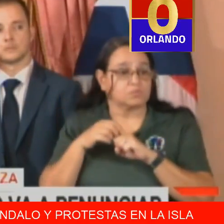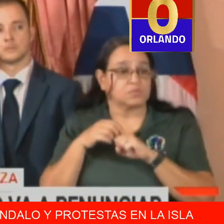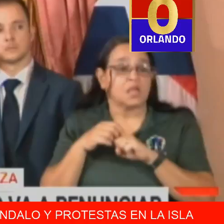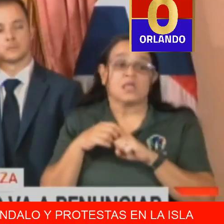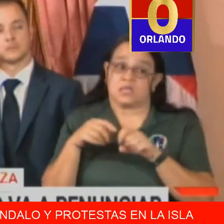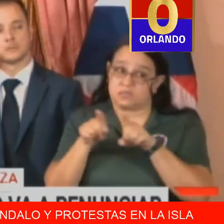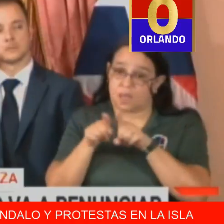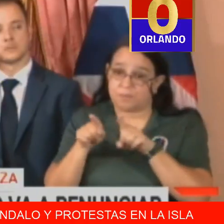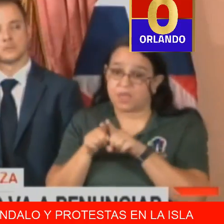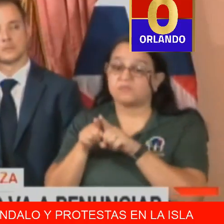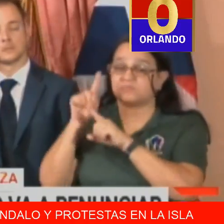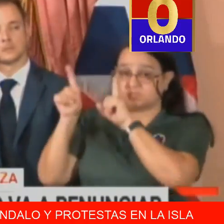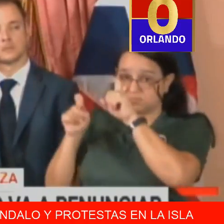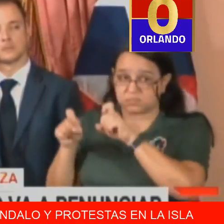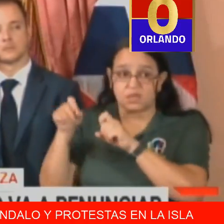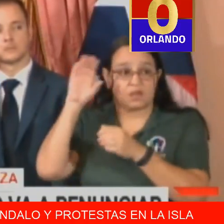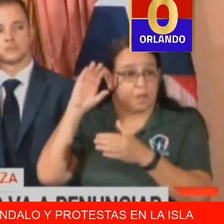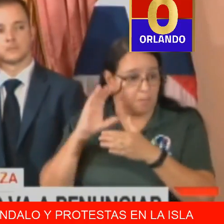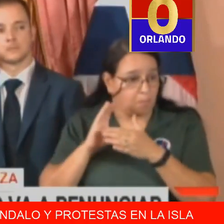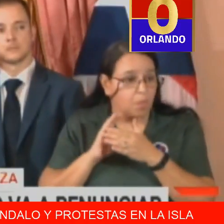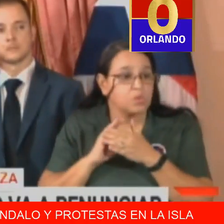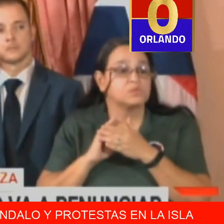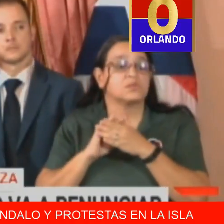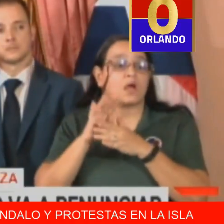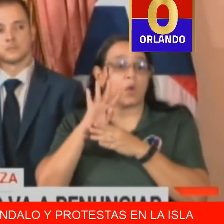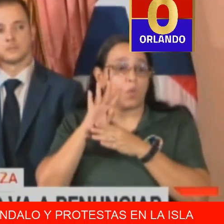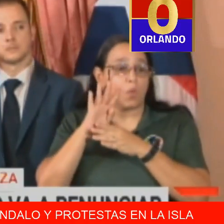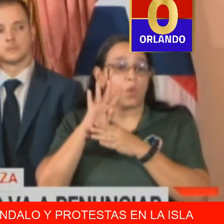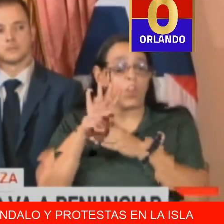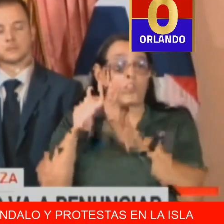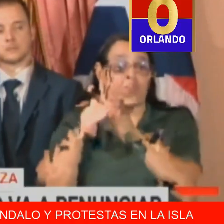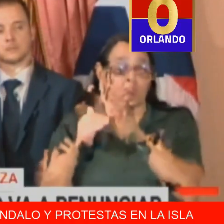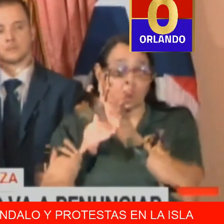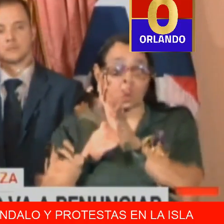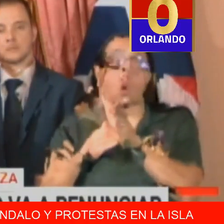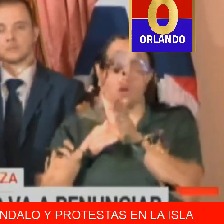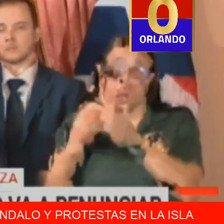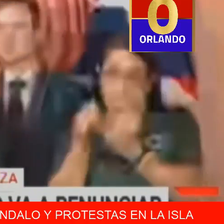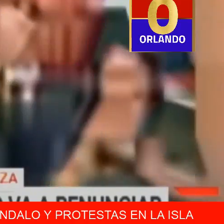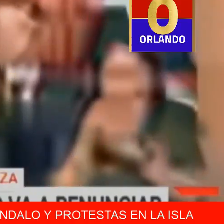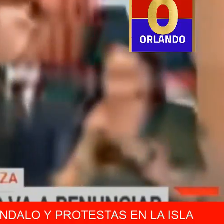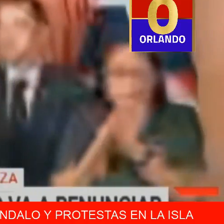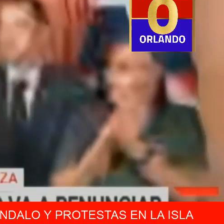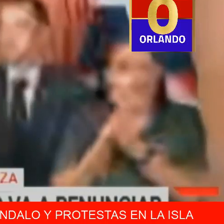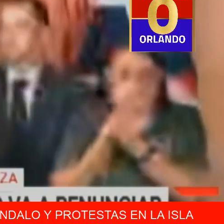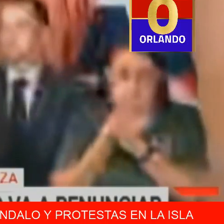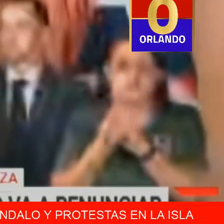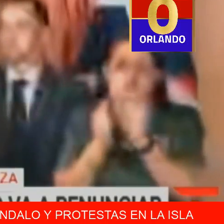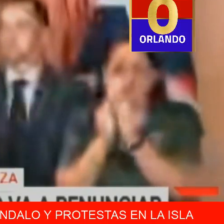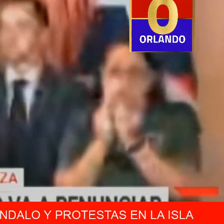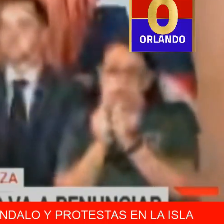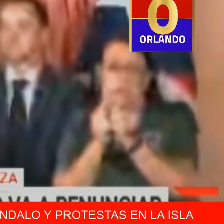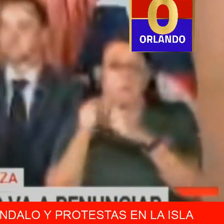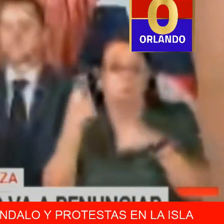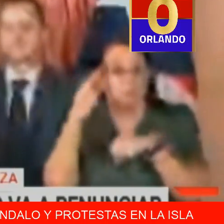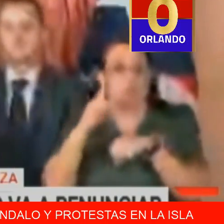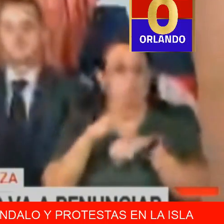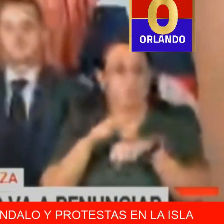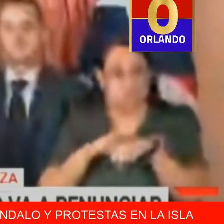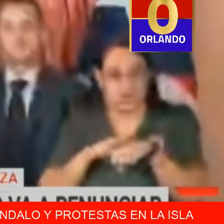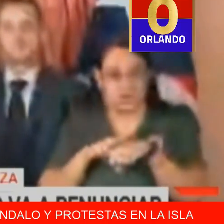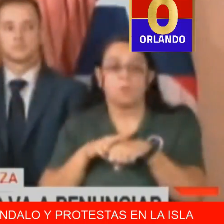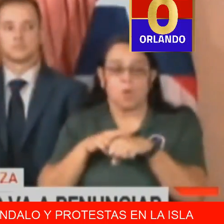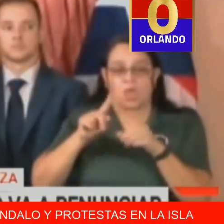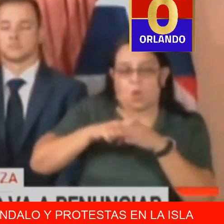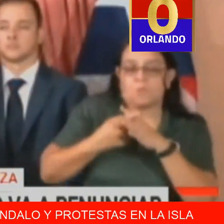400 millones, 40 millones de dólares que se recogieron de Unidos por Puerto Rico. Okay. Voy a empezar de atrás para